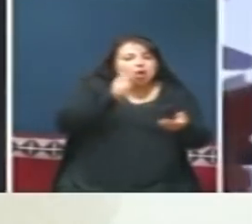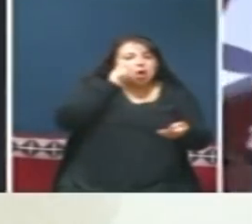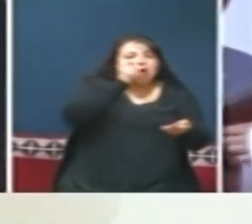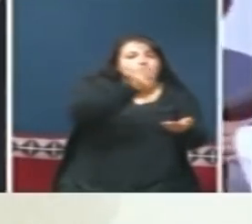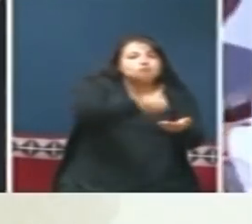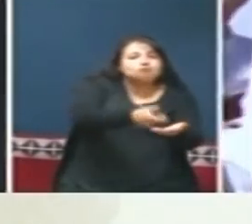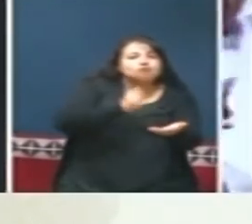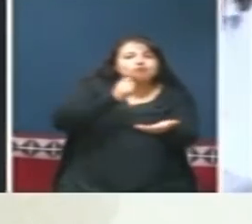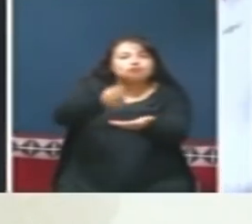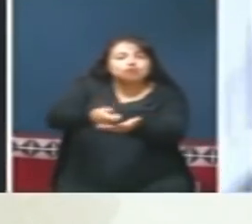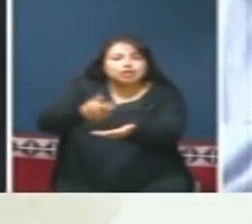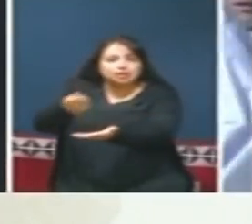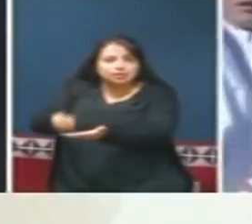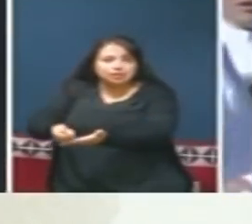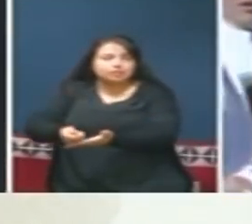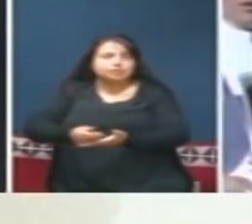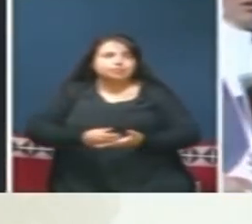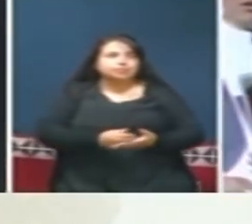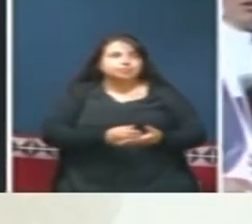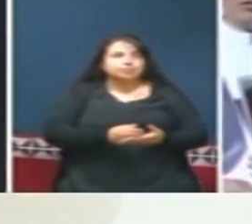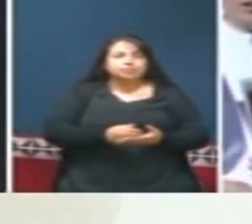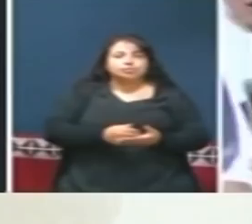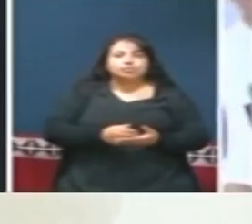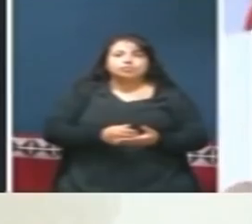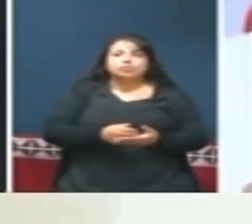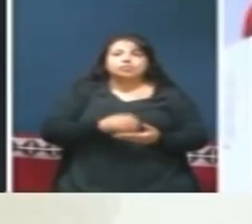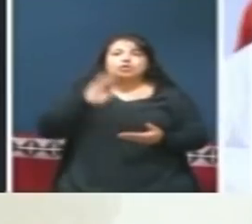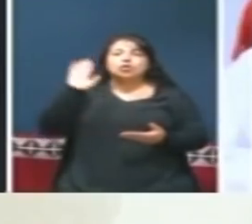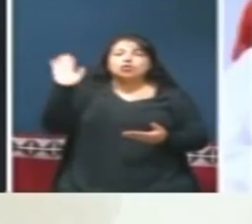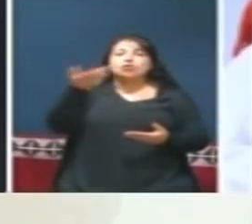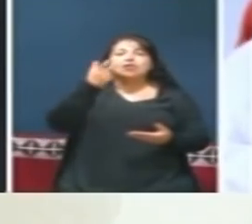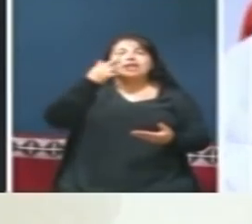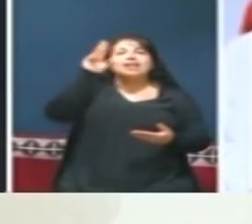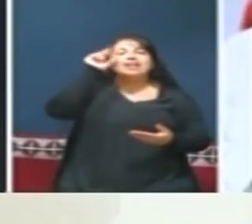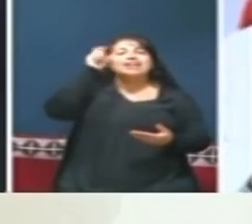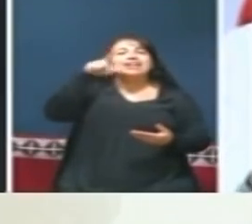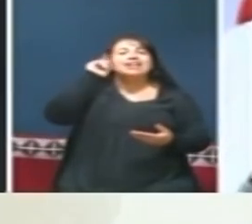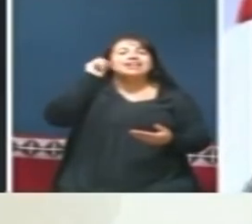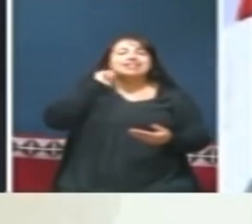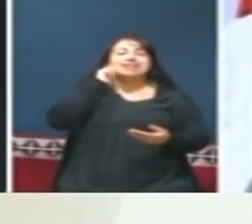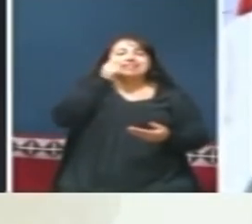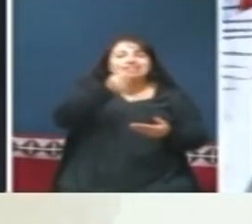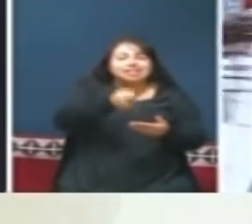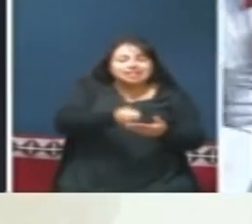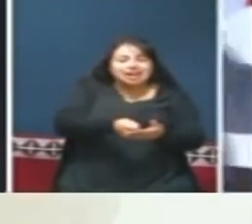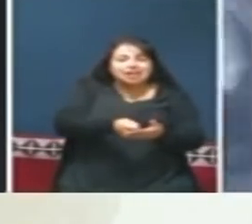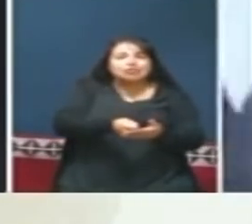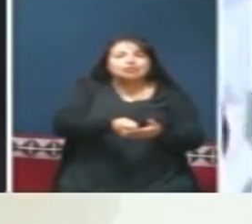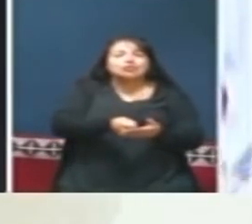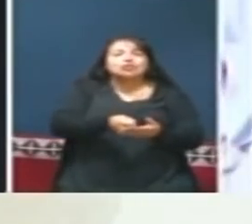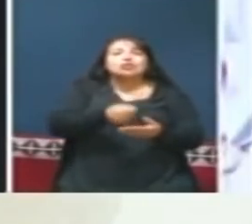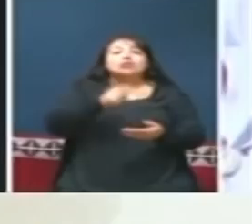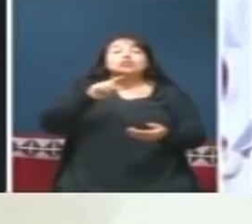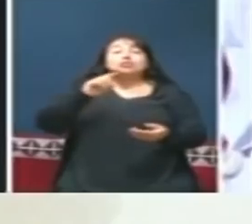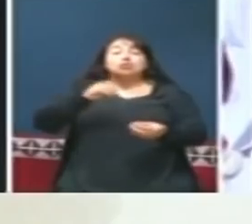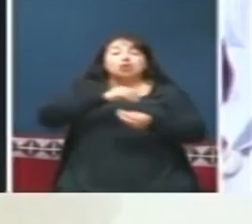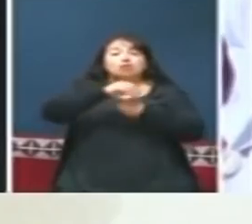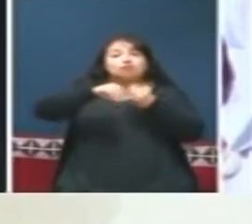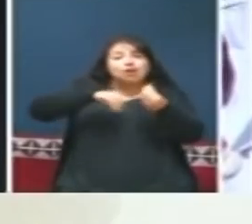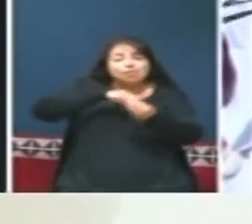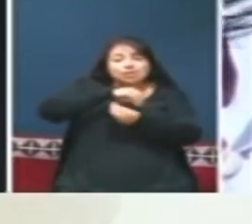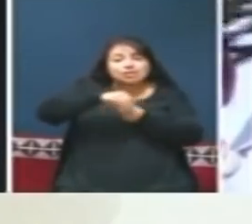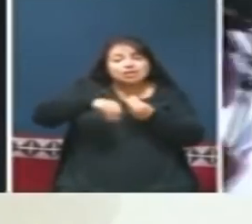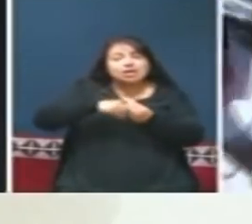Gabriel Longueville. Las reliquias llegan al altar, cargadas en andas por familiares de los